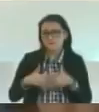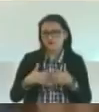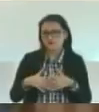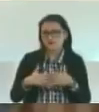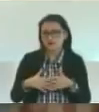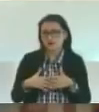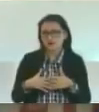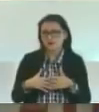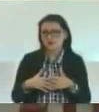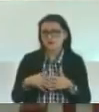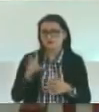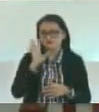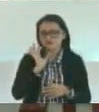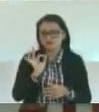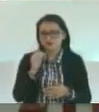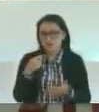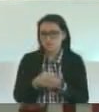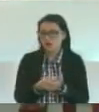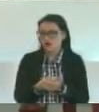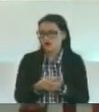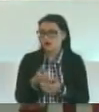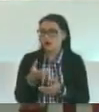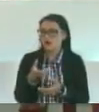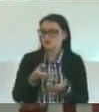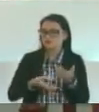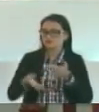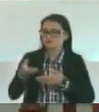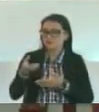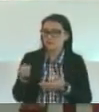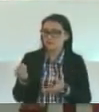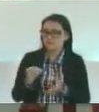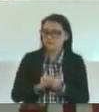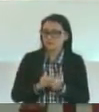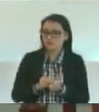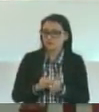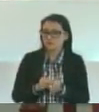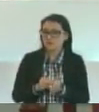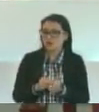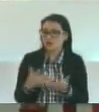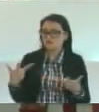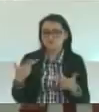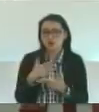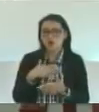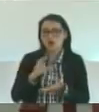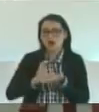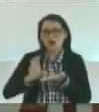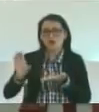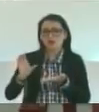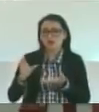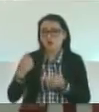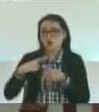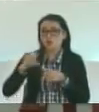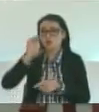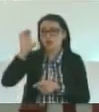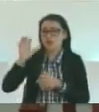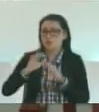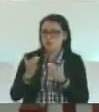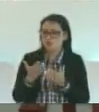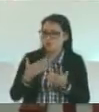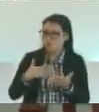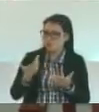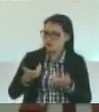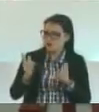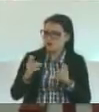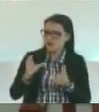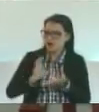buena paga refinancia. Pero además nos negaron crédito. Cualquier país del mundo tiene acceso a crédito, dando